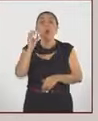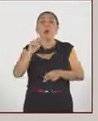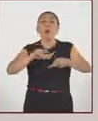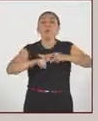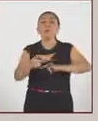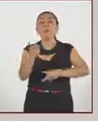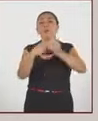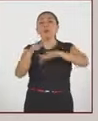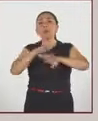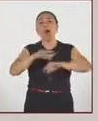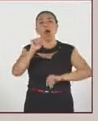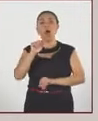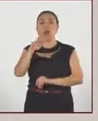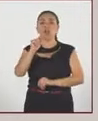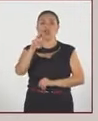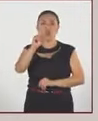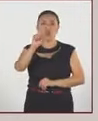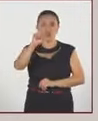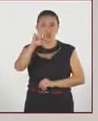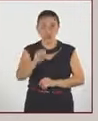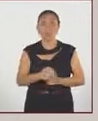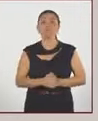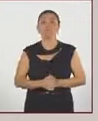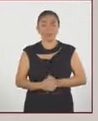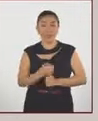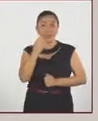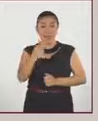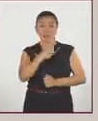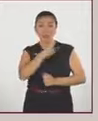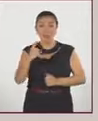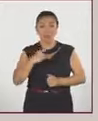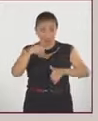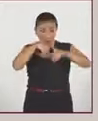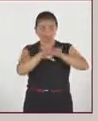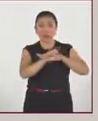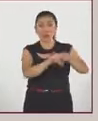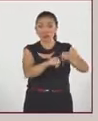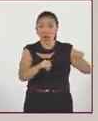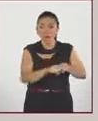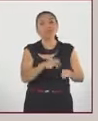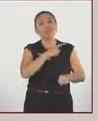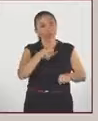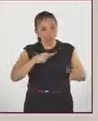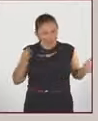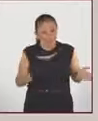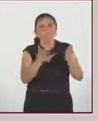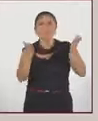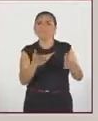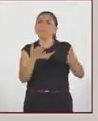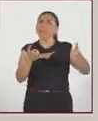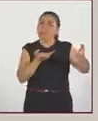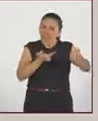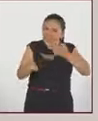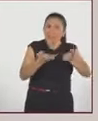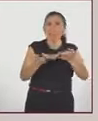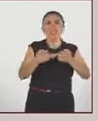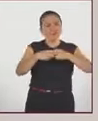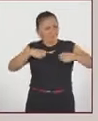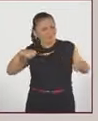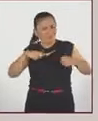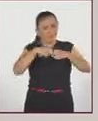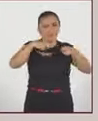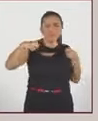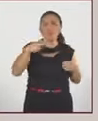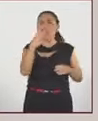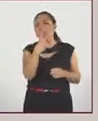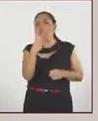adulta. Promover entonces en el aula la movilidad, los cambios de posición, estiramientos, 2 a 3